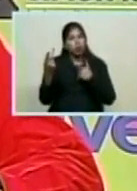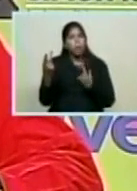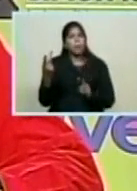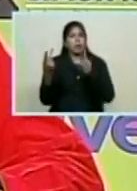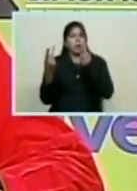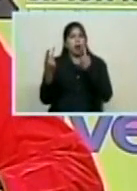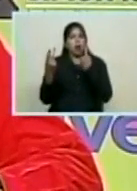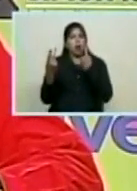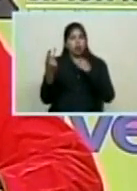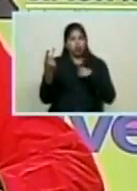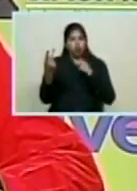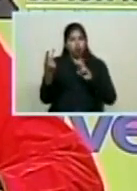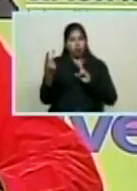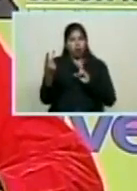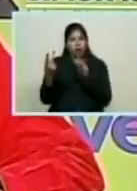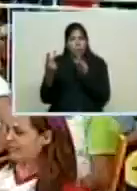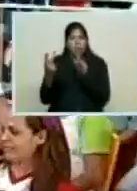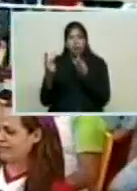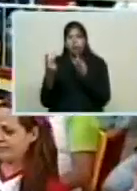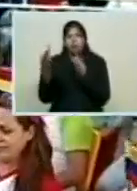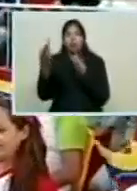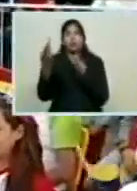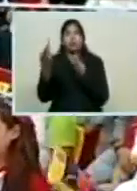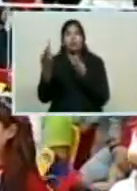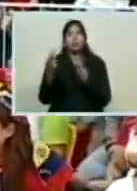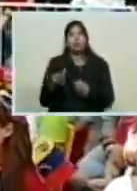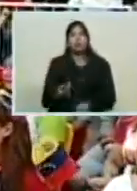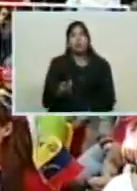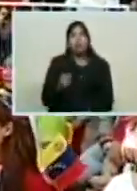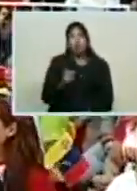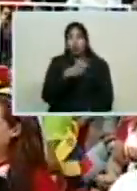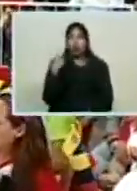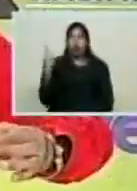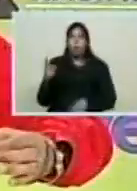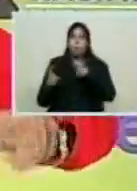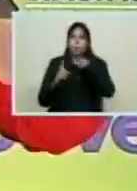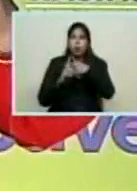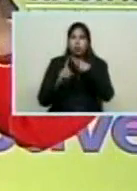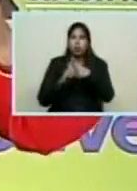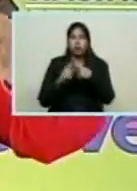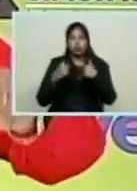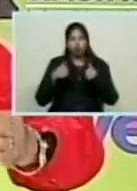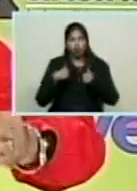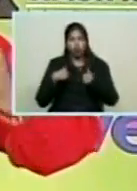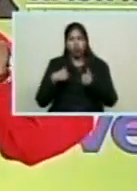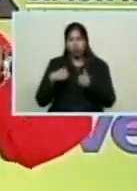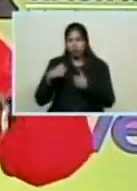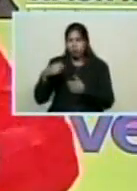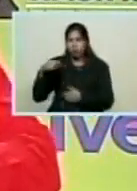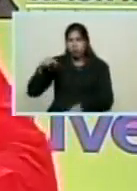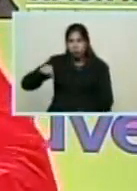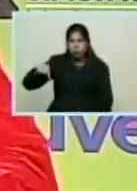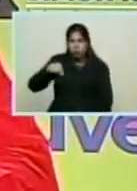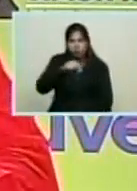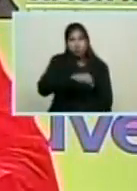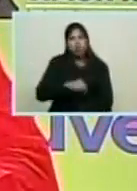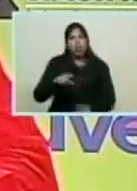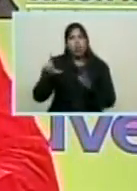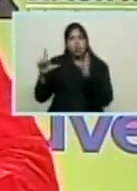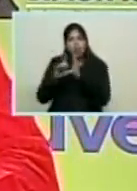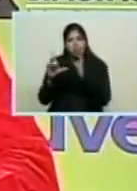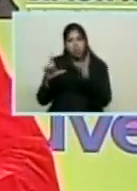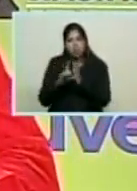Queremos que el país cambie en positivo. Vamos a cambiar todos en colectivo, en cada escuela, en cada liceo, con